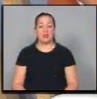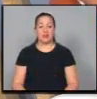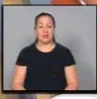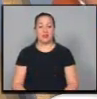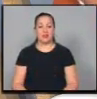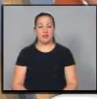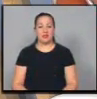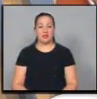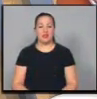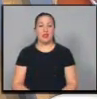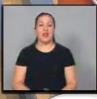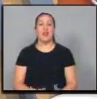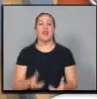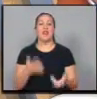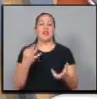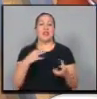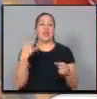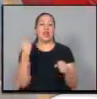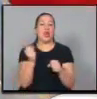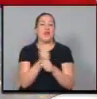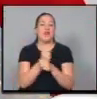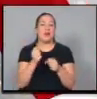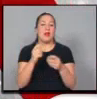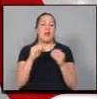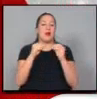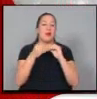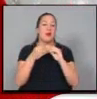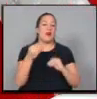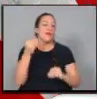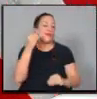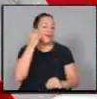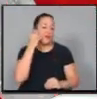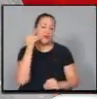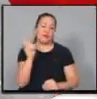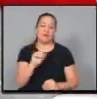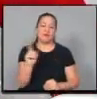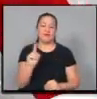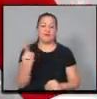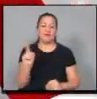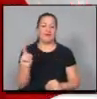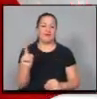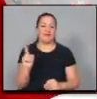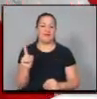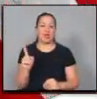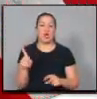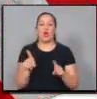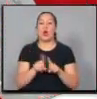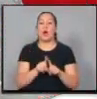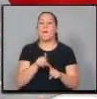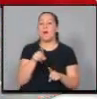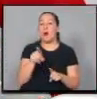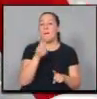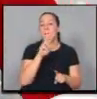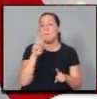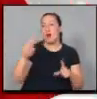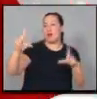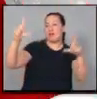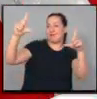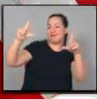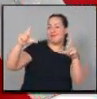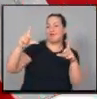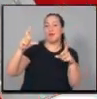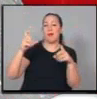una foto en la boca, un beso en la boca. Por eso te digo. No un beso en la mejilla. Pero ya estoy condicionado por lo que me dijiste. Sí, digo, como que ella está más preocupada por el plano,